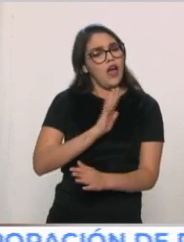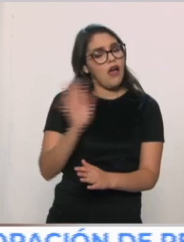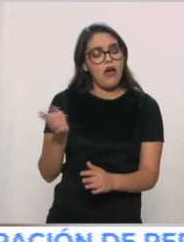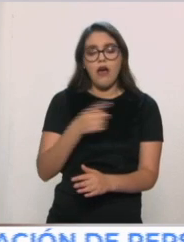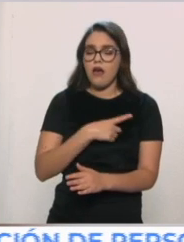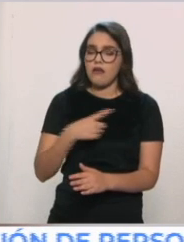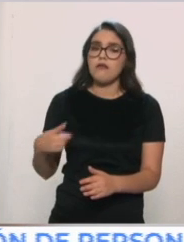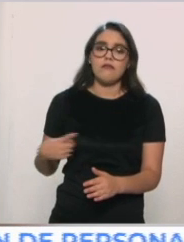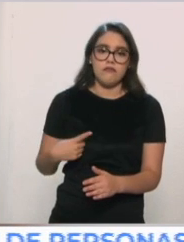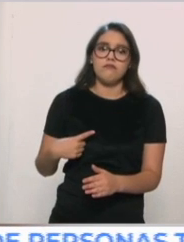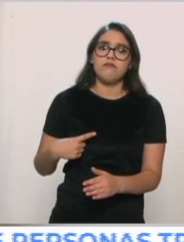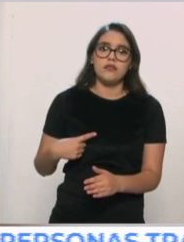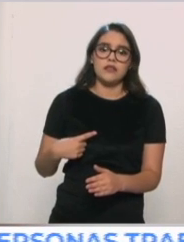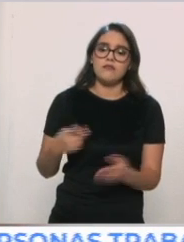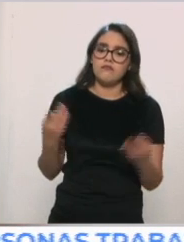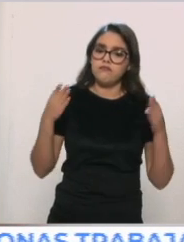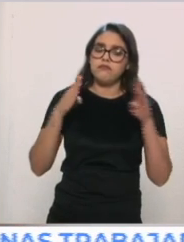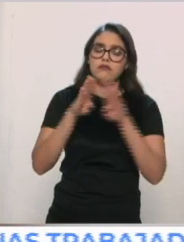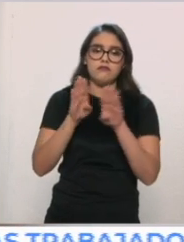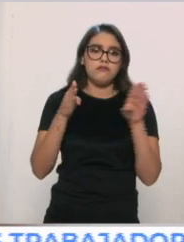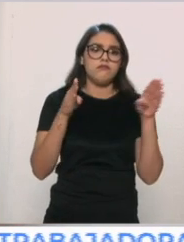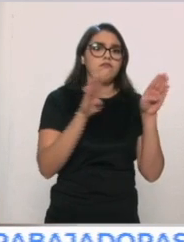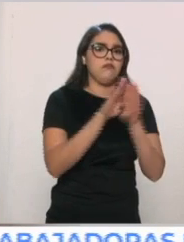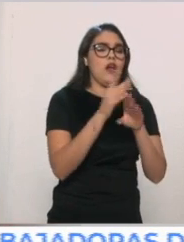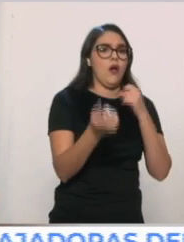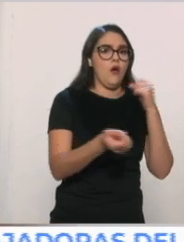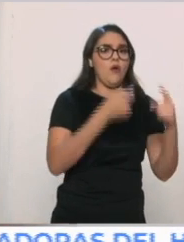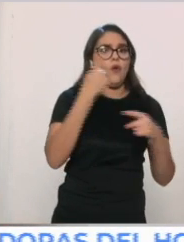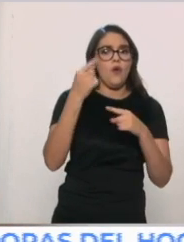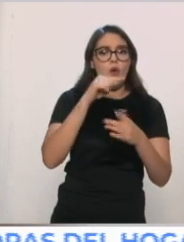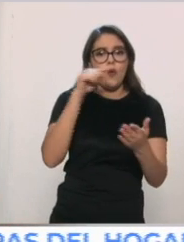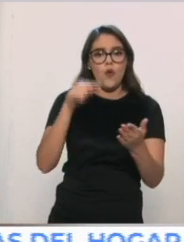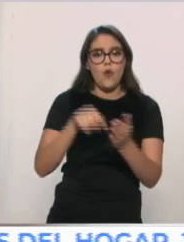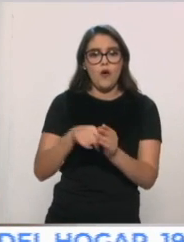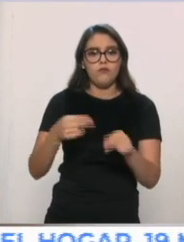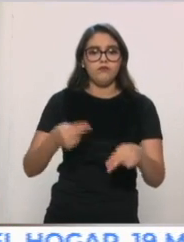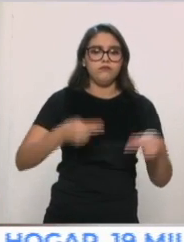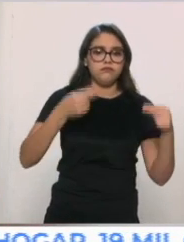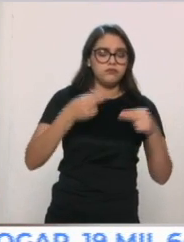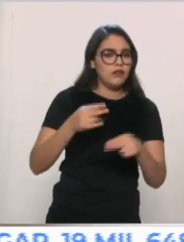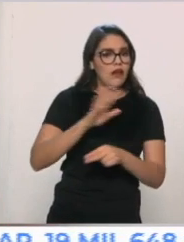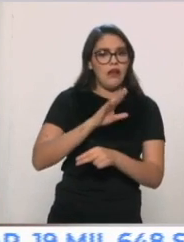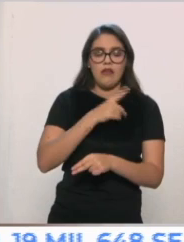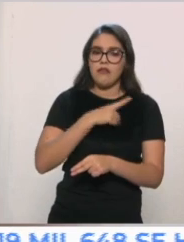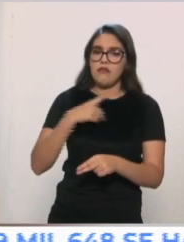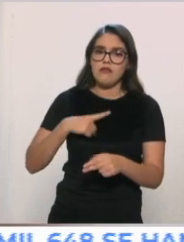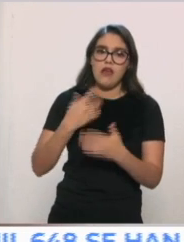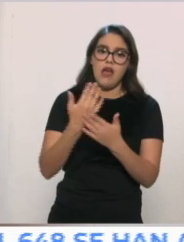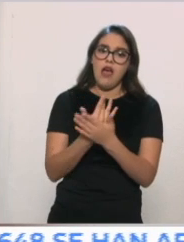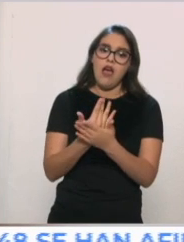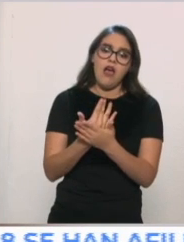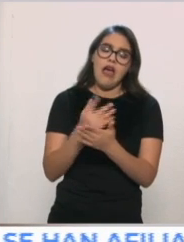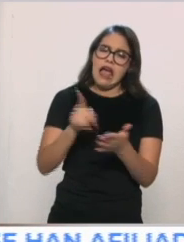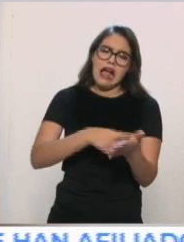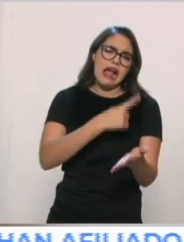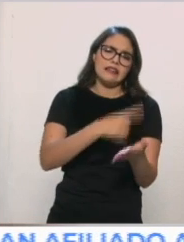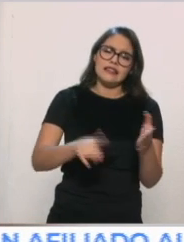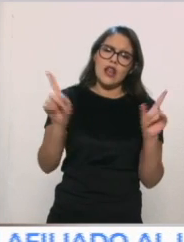distintos giros mercantiles y actividades, suspender estas actividades